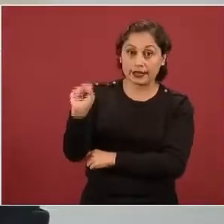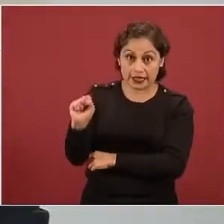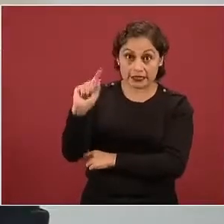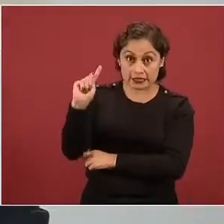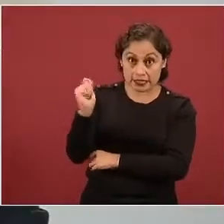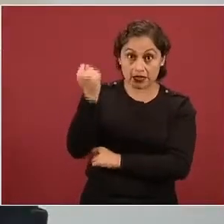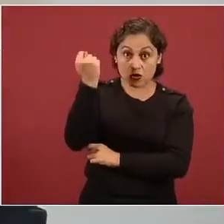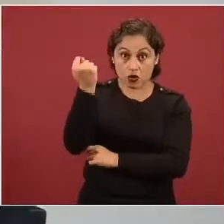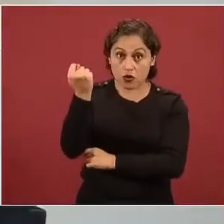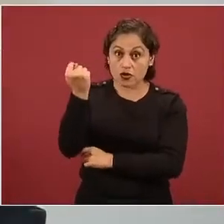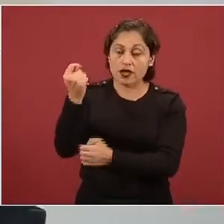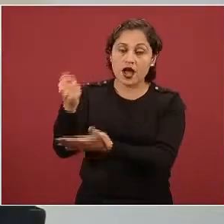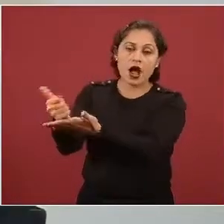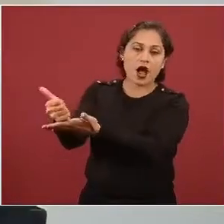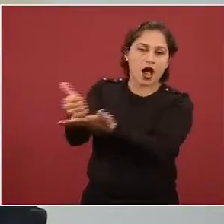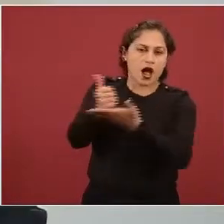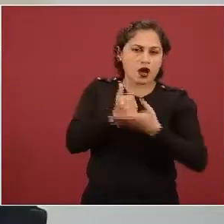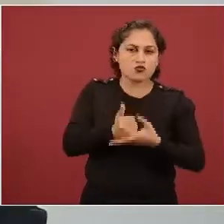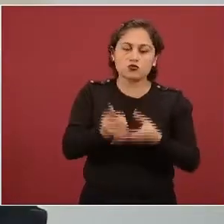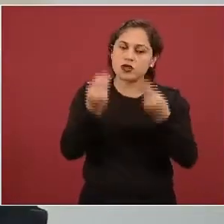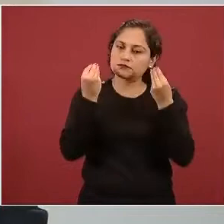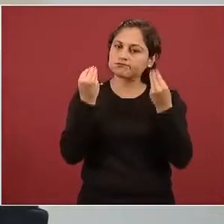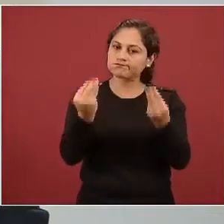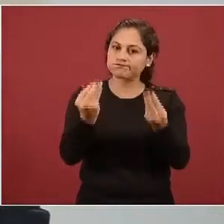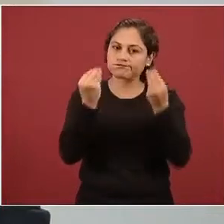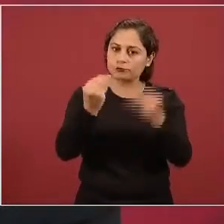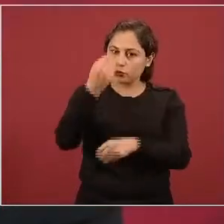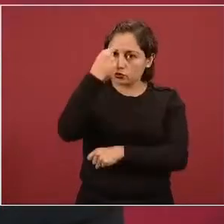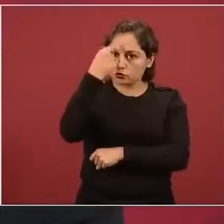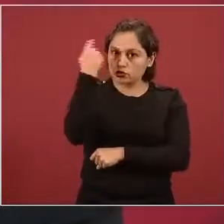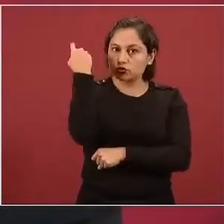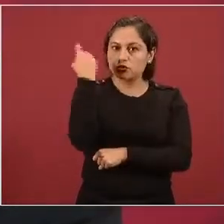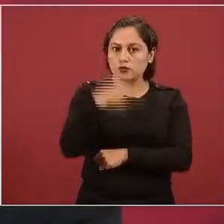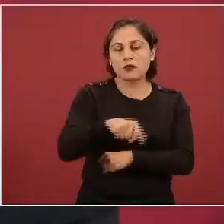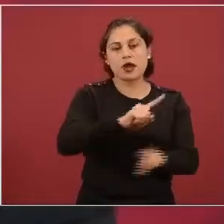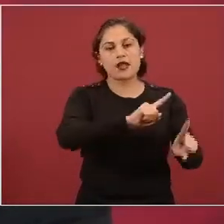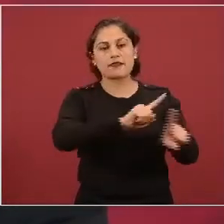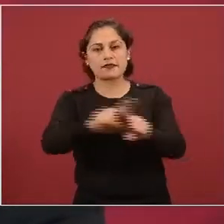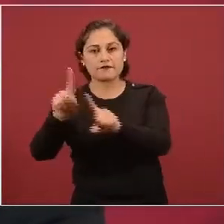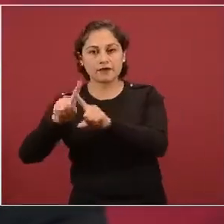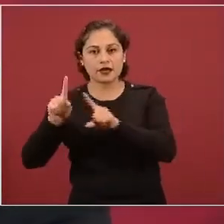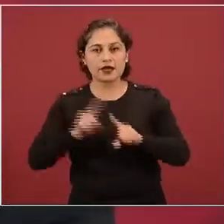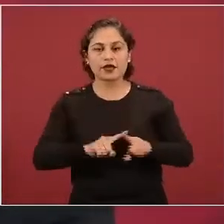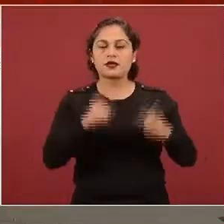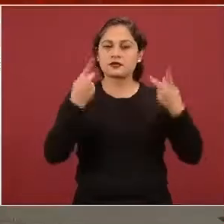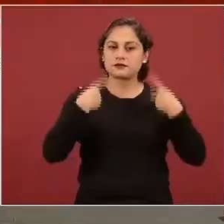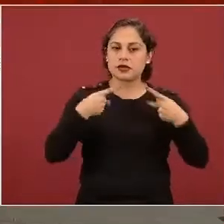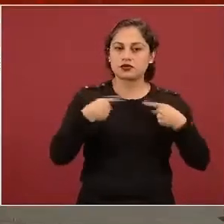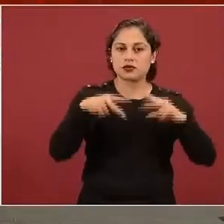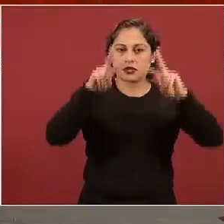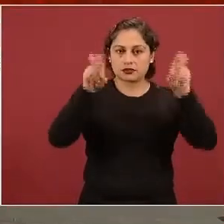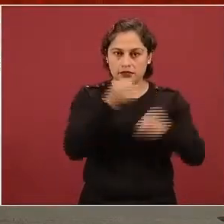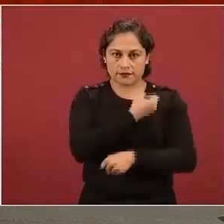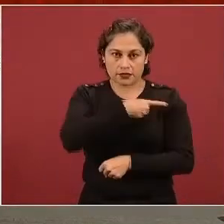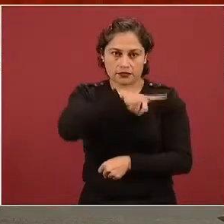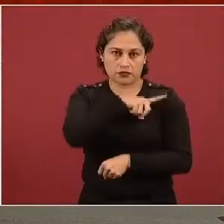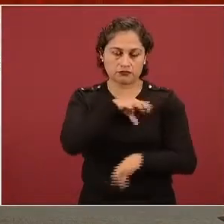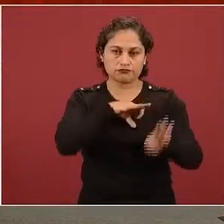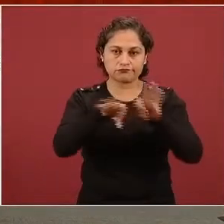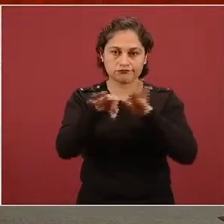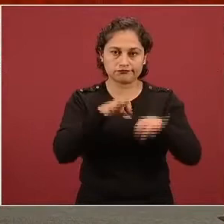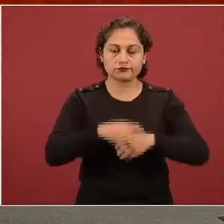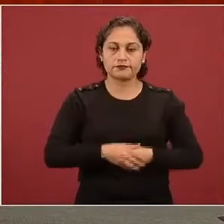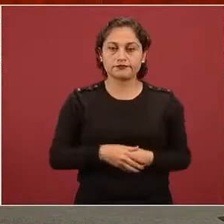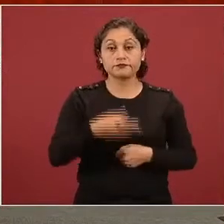comunicación han sido una gran herramienta de ayuda para los profesionales de salud. Pero también hay riesgos, como